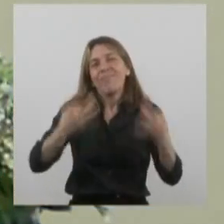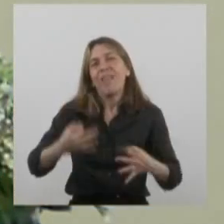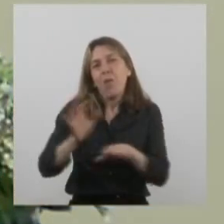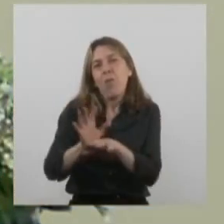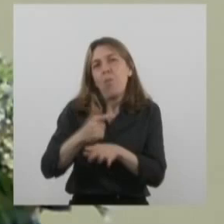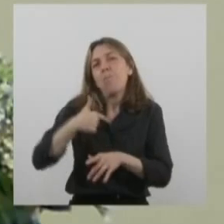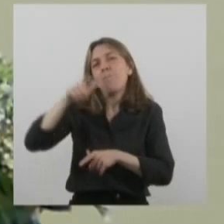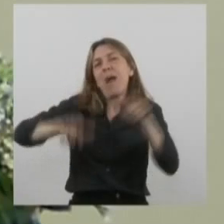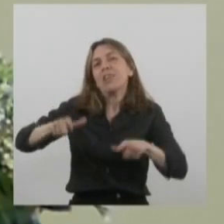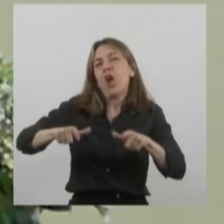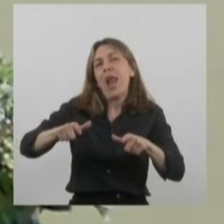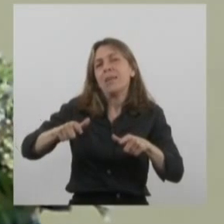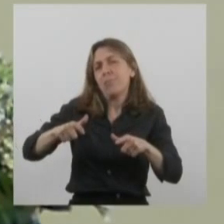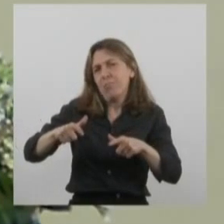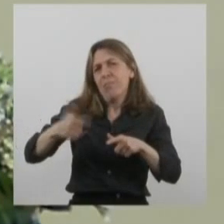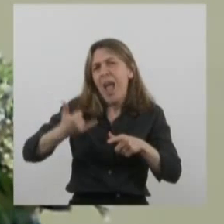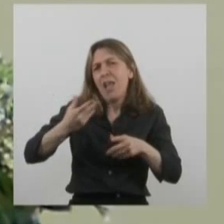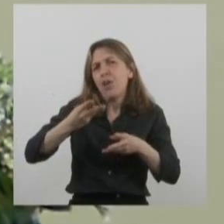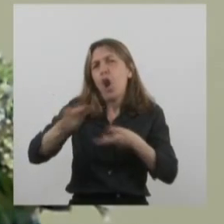historia, porque